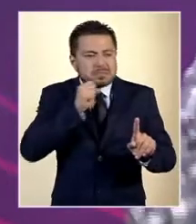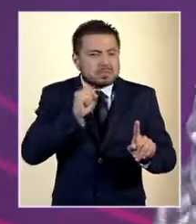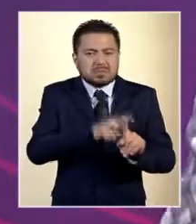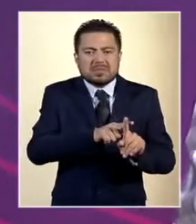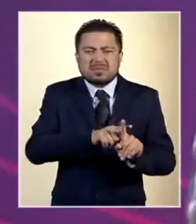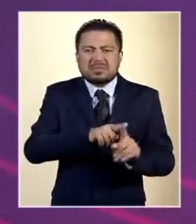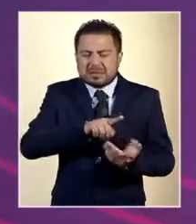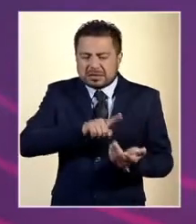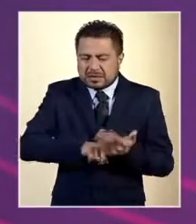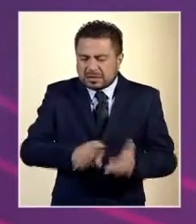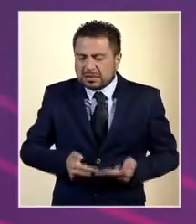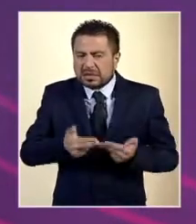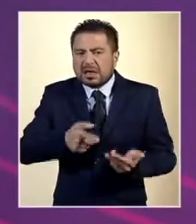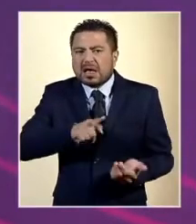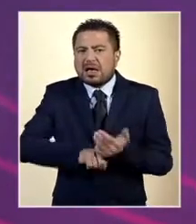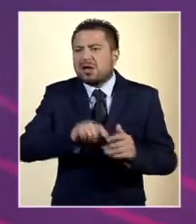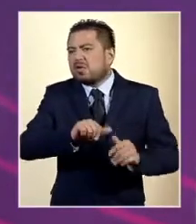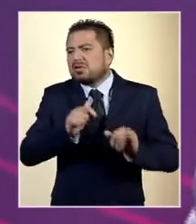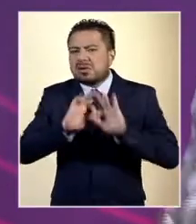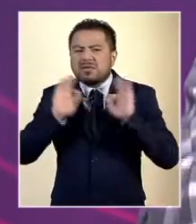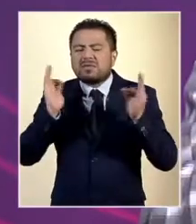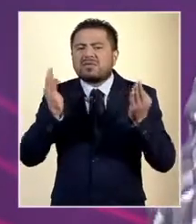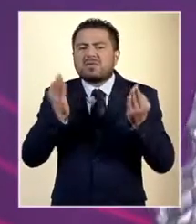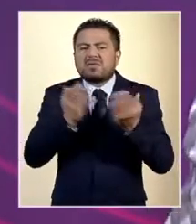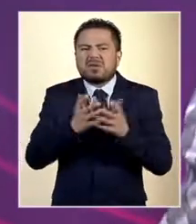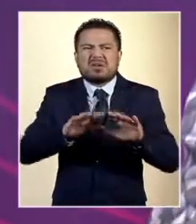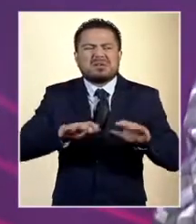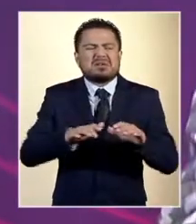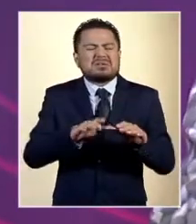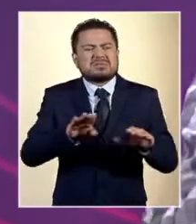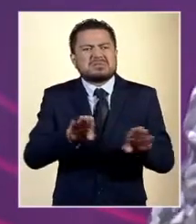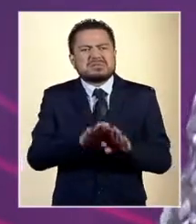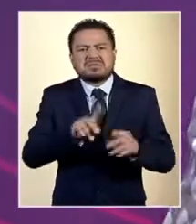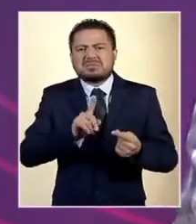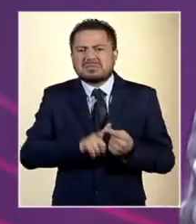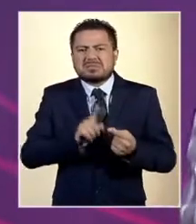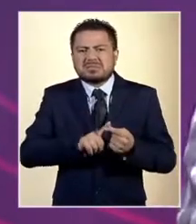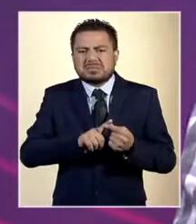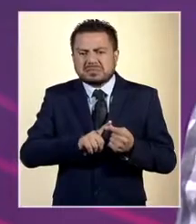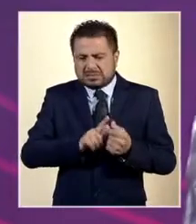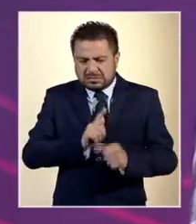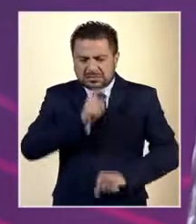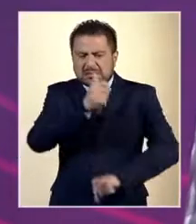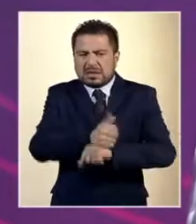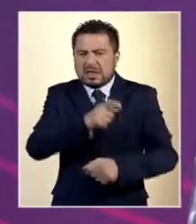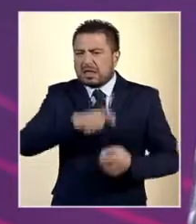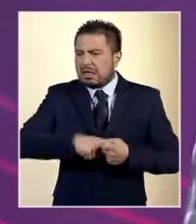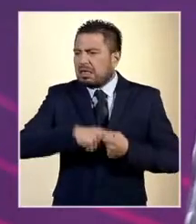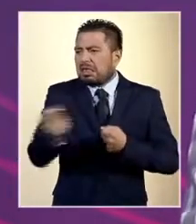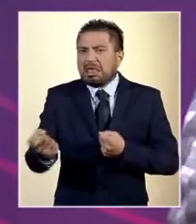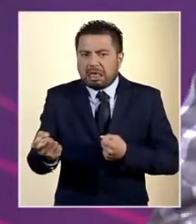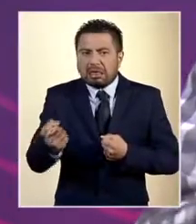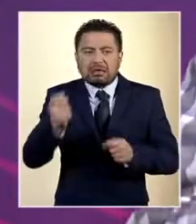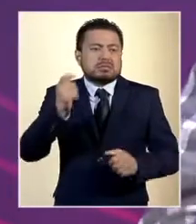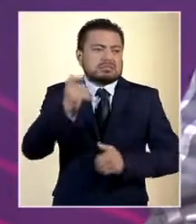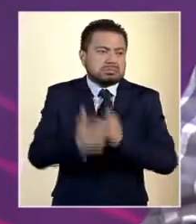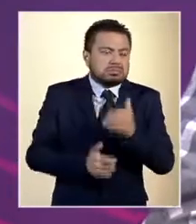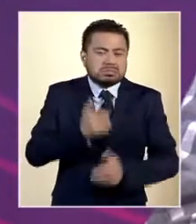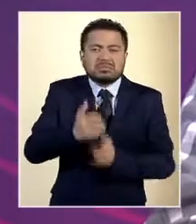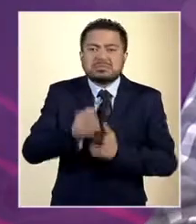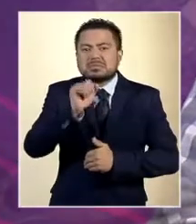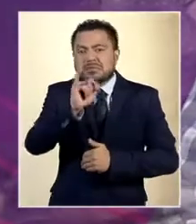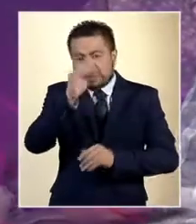incluso se generó cierto tipo de donde se acentuó la exclusión, porque en algún momento,